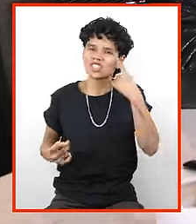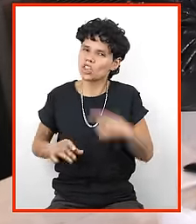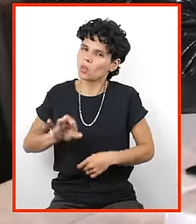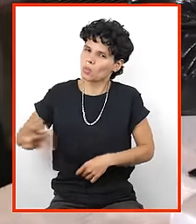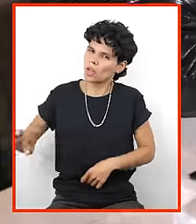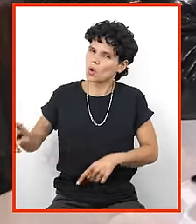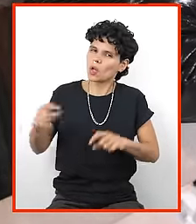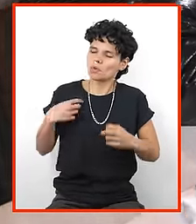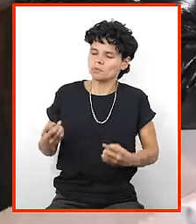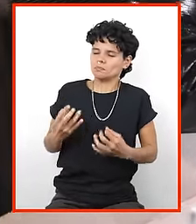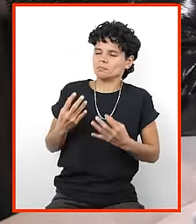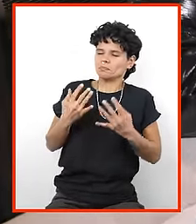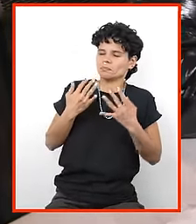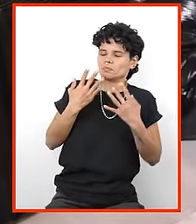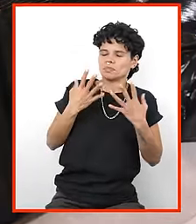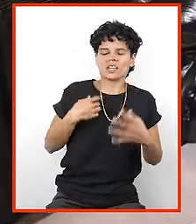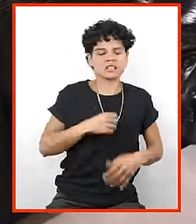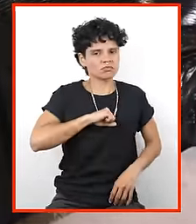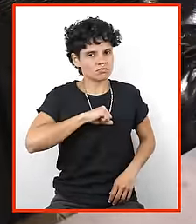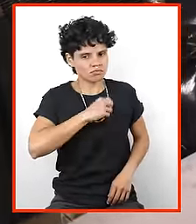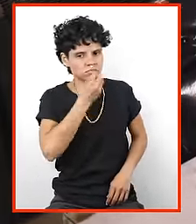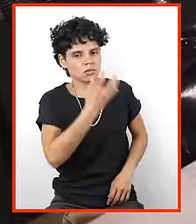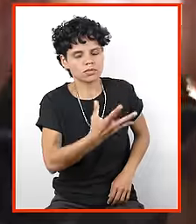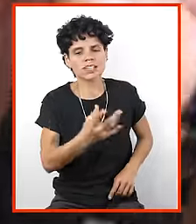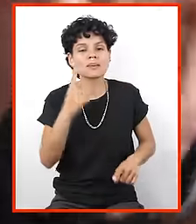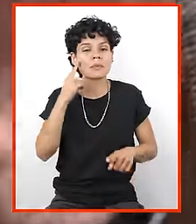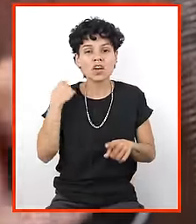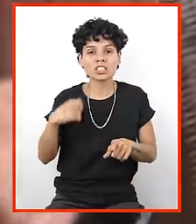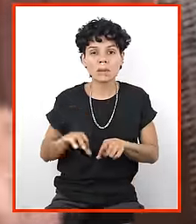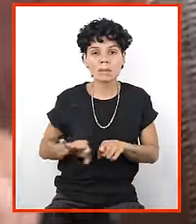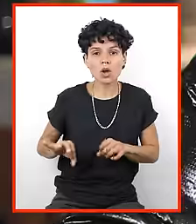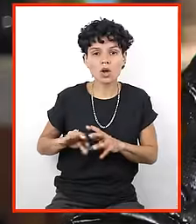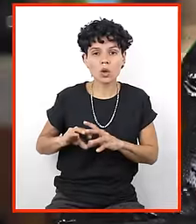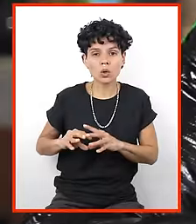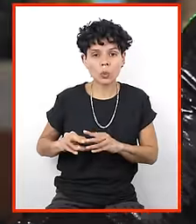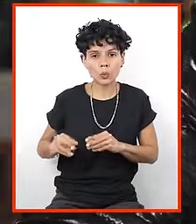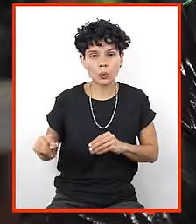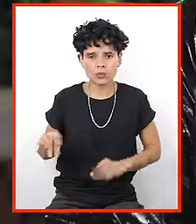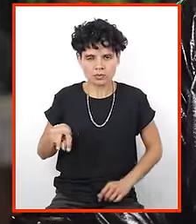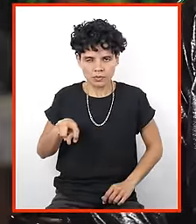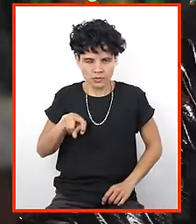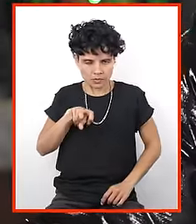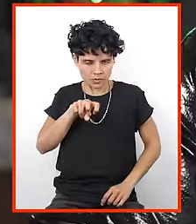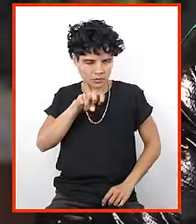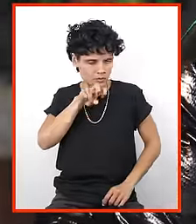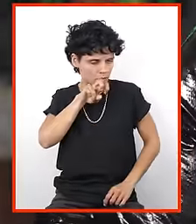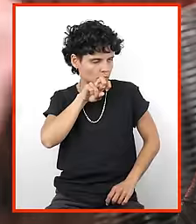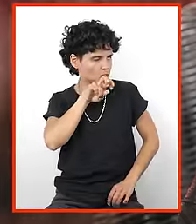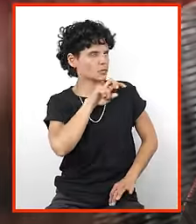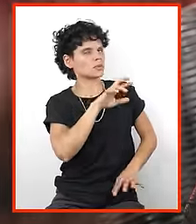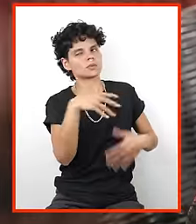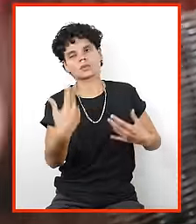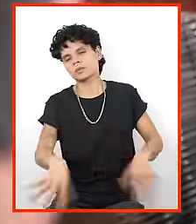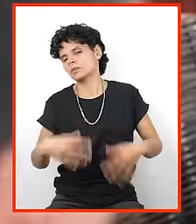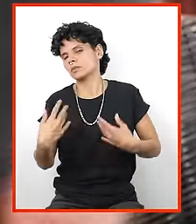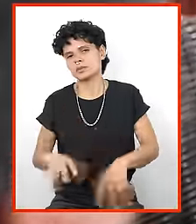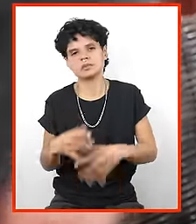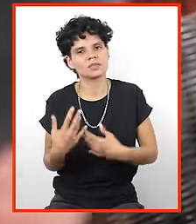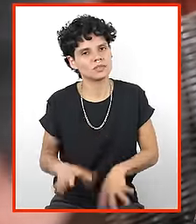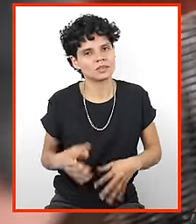plato como que... No, pero es que después que tirárselo... Es que si es ninja, esa wea sí que no, es la peor. No, es que lo estamos hablando peo ninja, o sea, el no. Peo